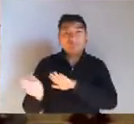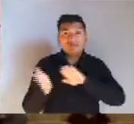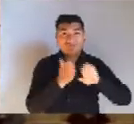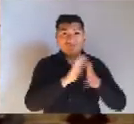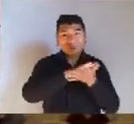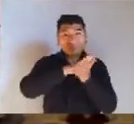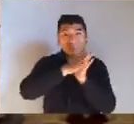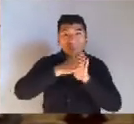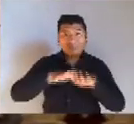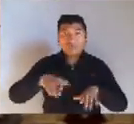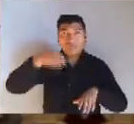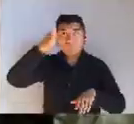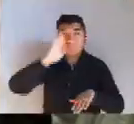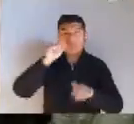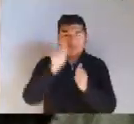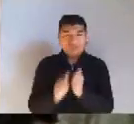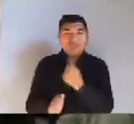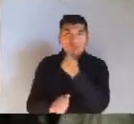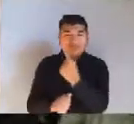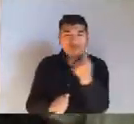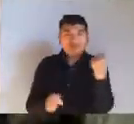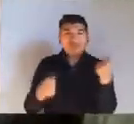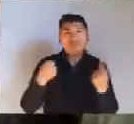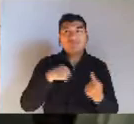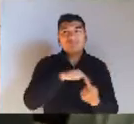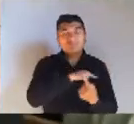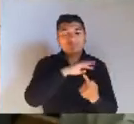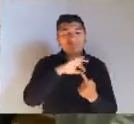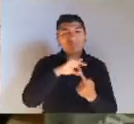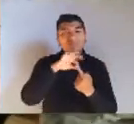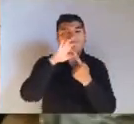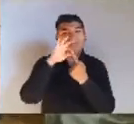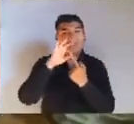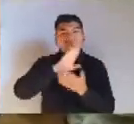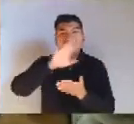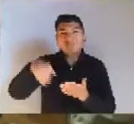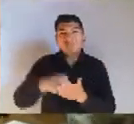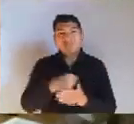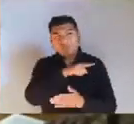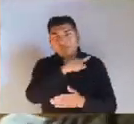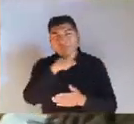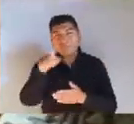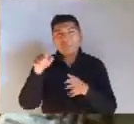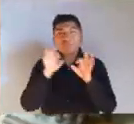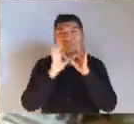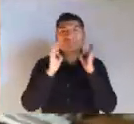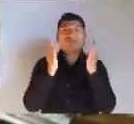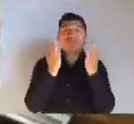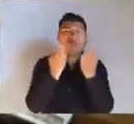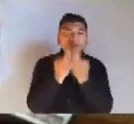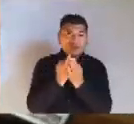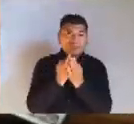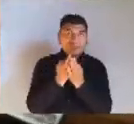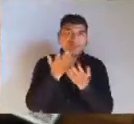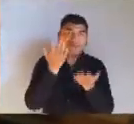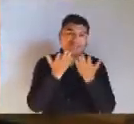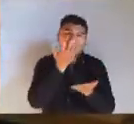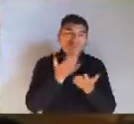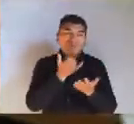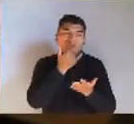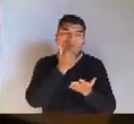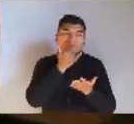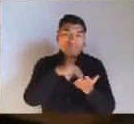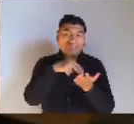Dios se encuentre en cada uno de nosotros, en especial a todas aquellas familias que están tropezando por